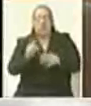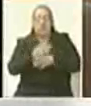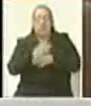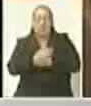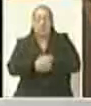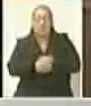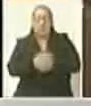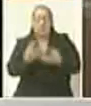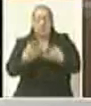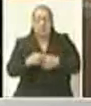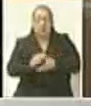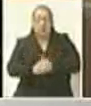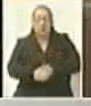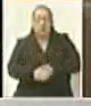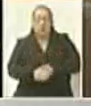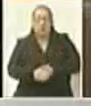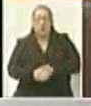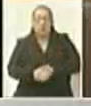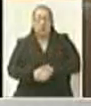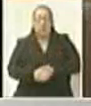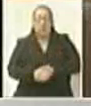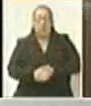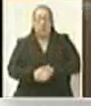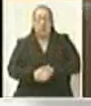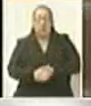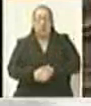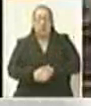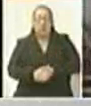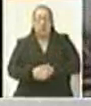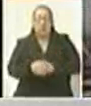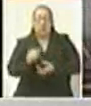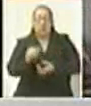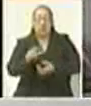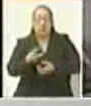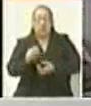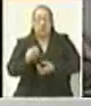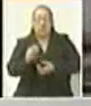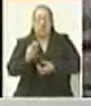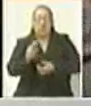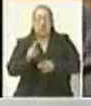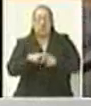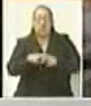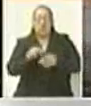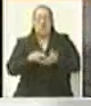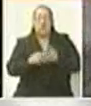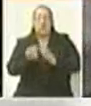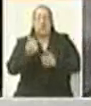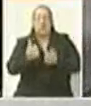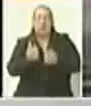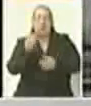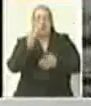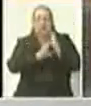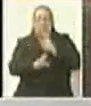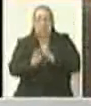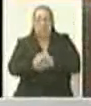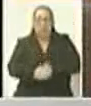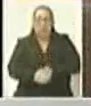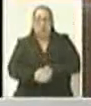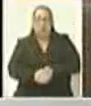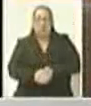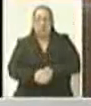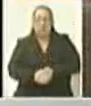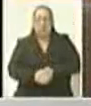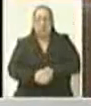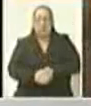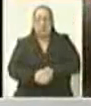tipo industrial y 30 de tipo doméstico. ¿Y cuál es lo preocupante? Lo preocupante es que